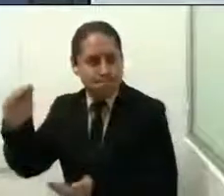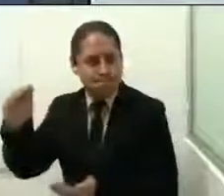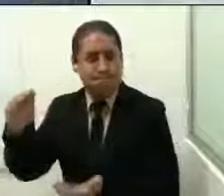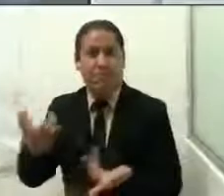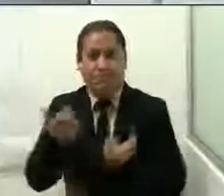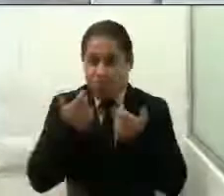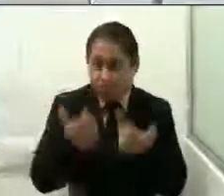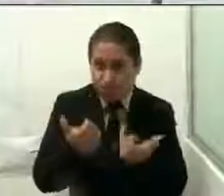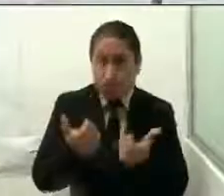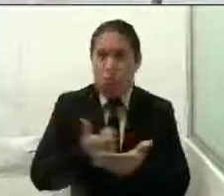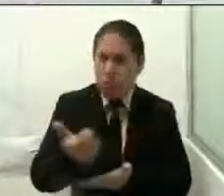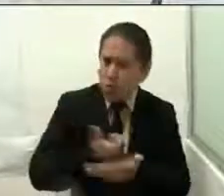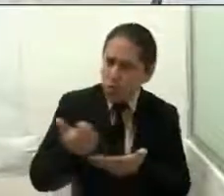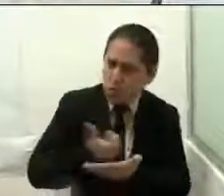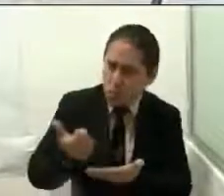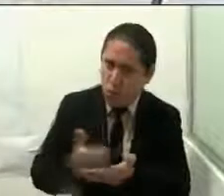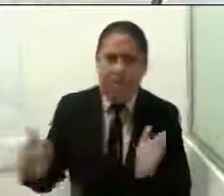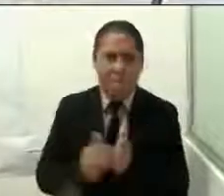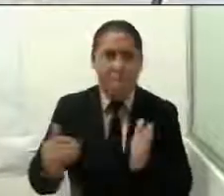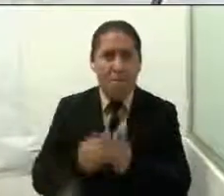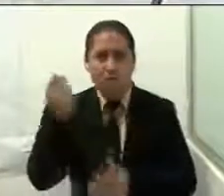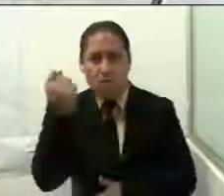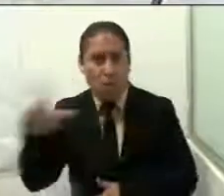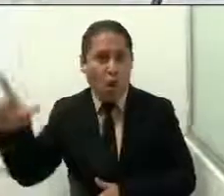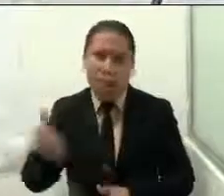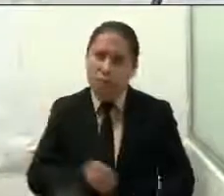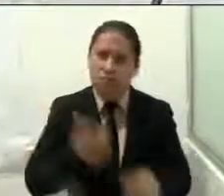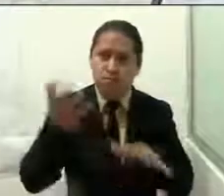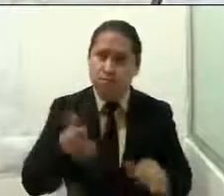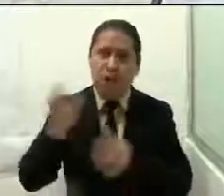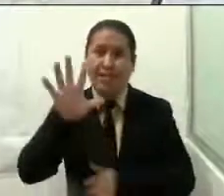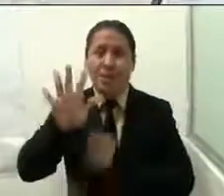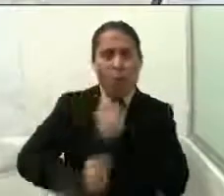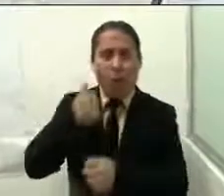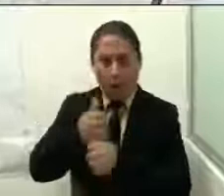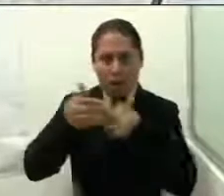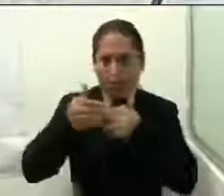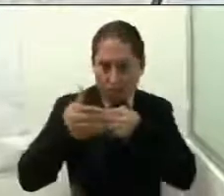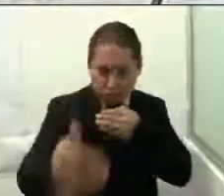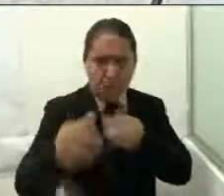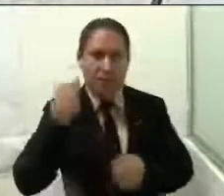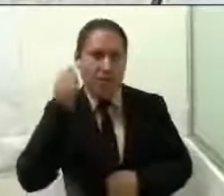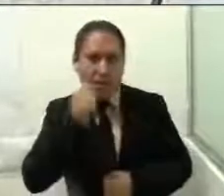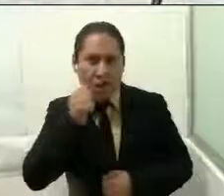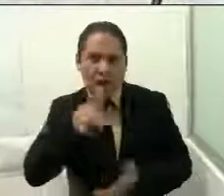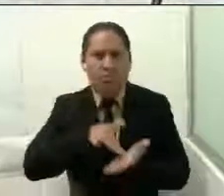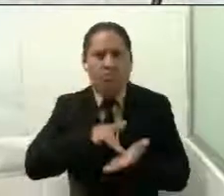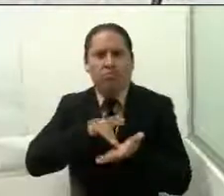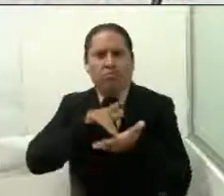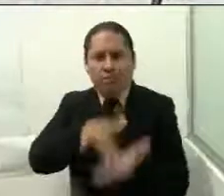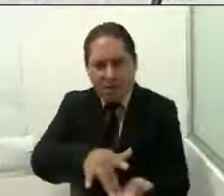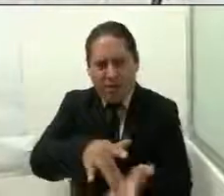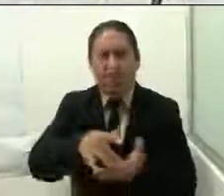183 millones de dólares en 5 años de gobierno se apoyo a más de